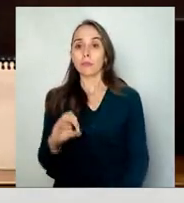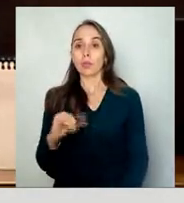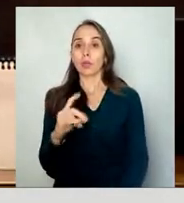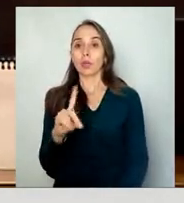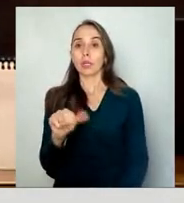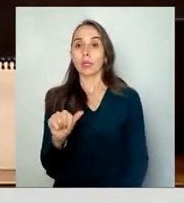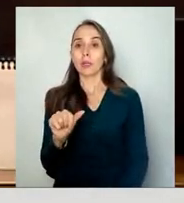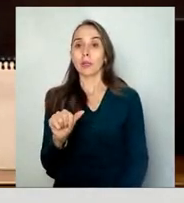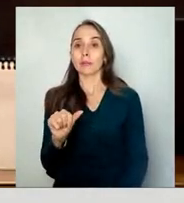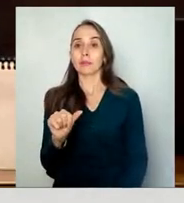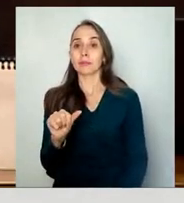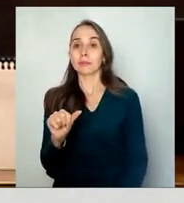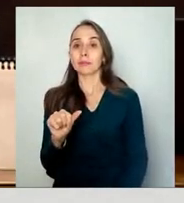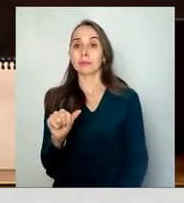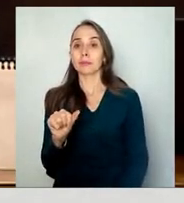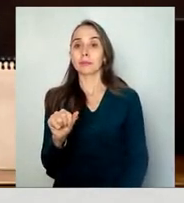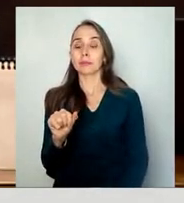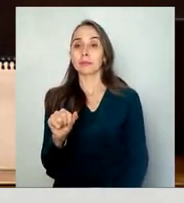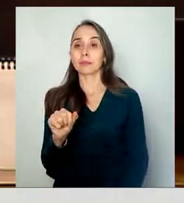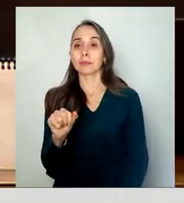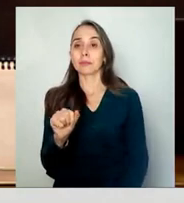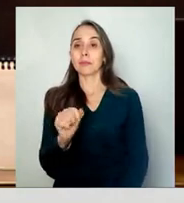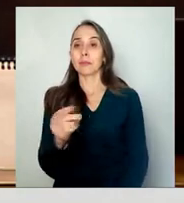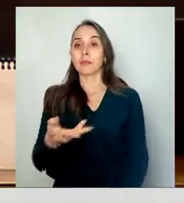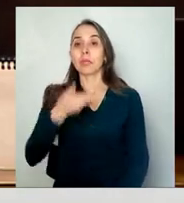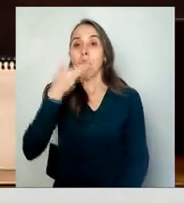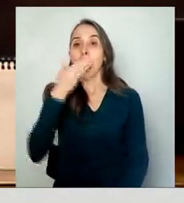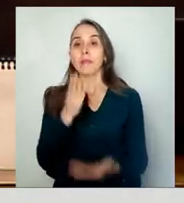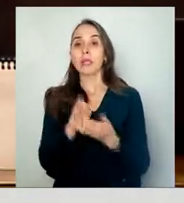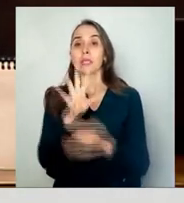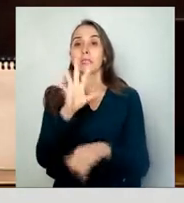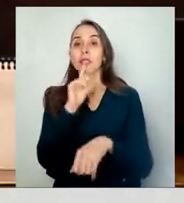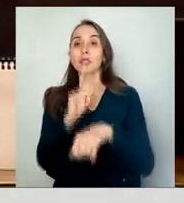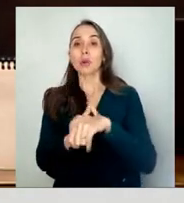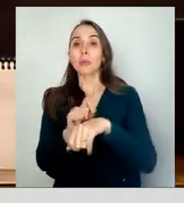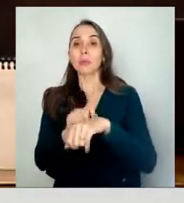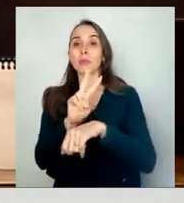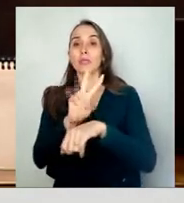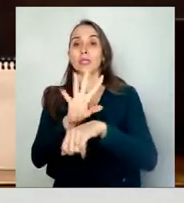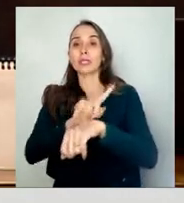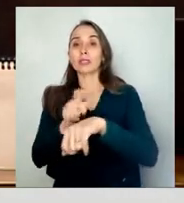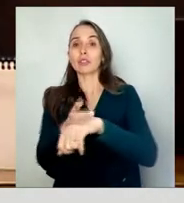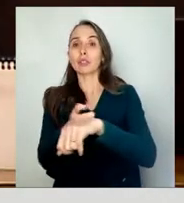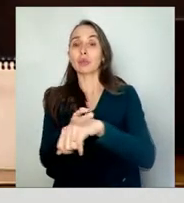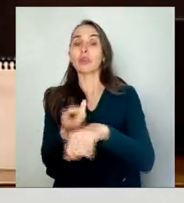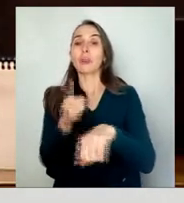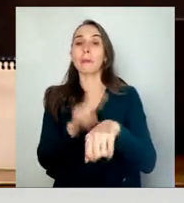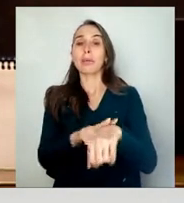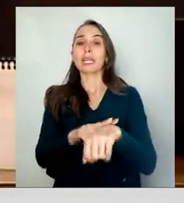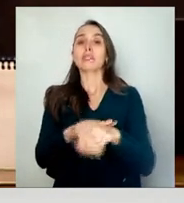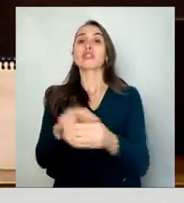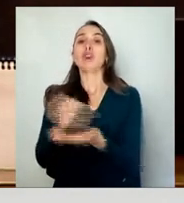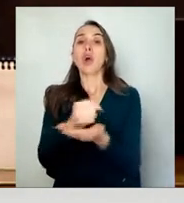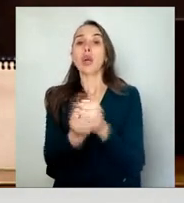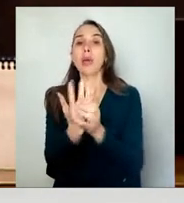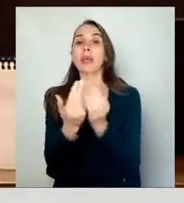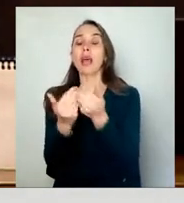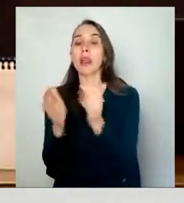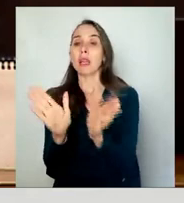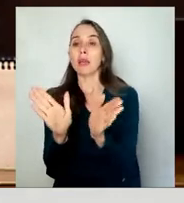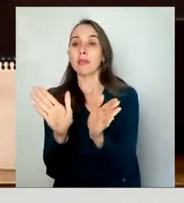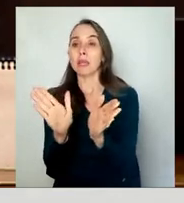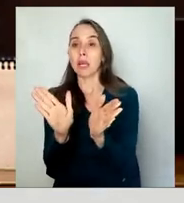continuación corresponde el uso de la palabra hasta por cinco minutos veinticinco segundos el comité mixto radical liberal democracia cristiana